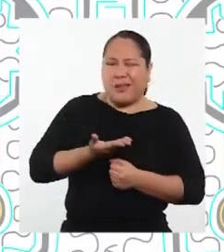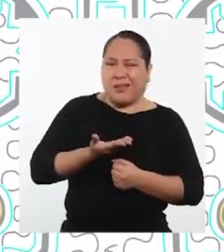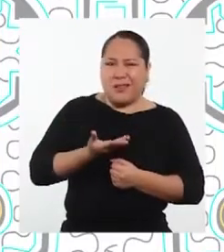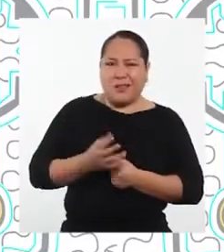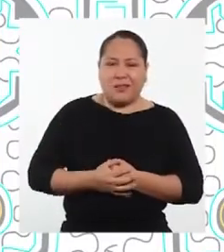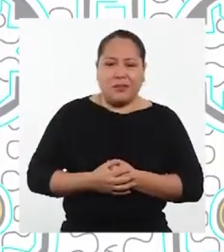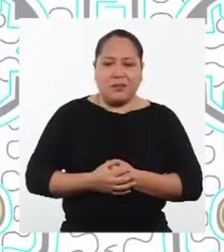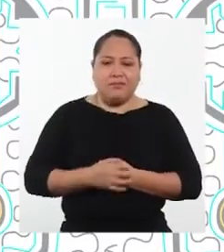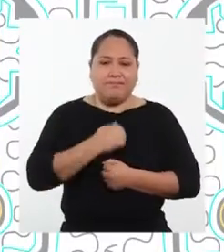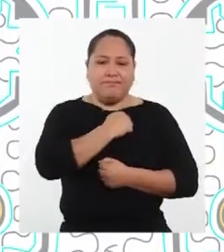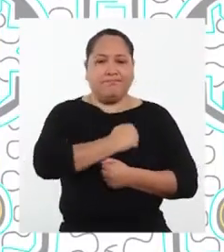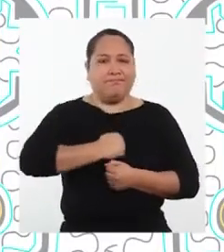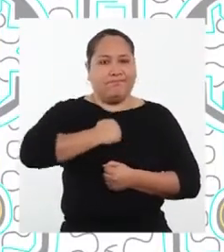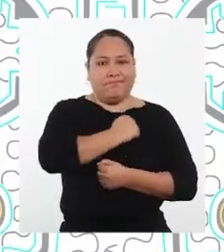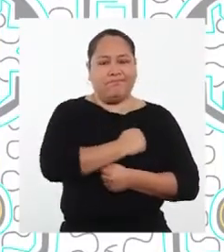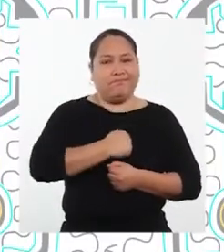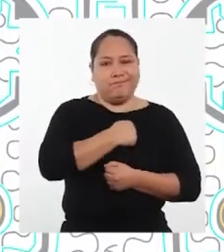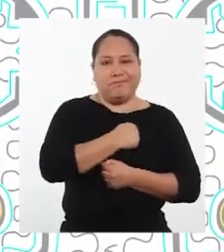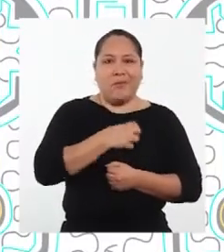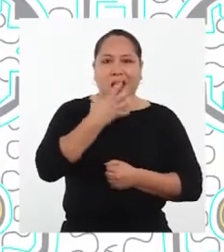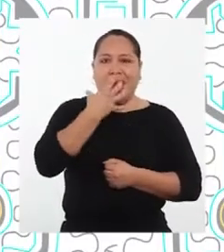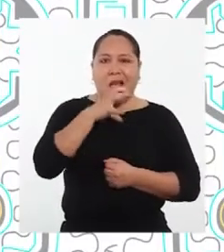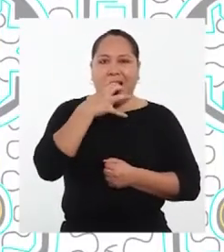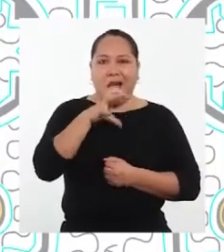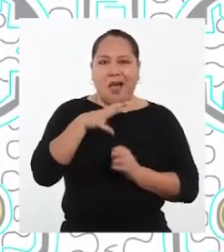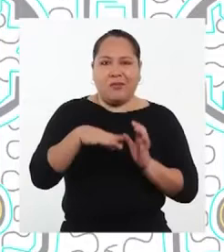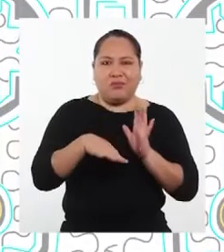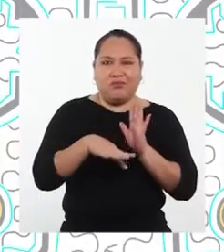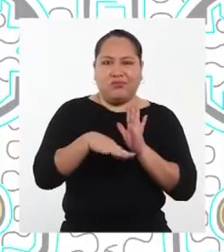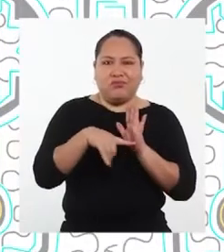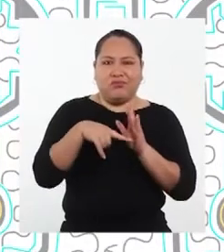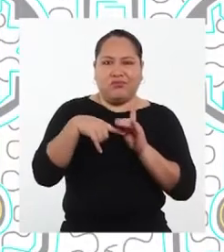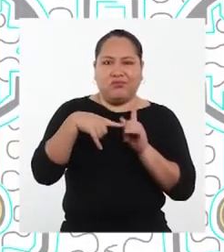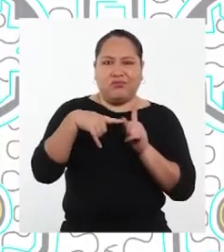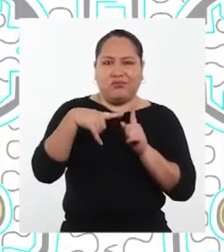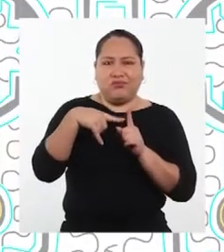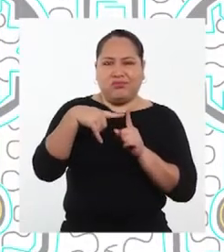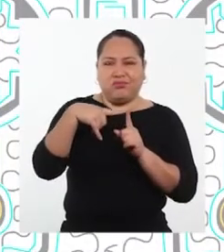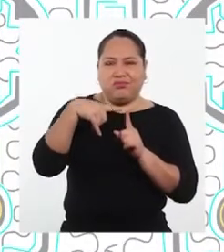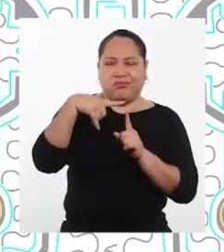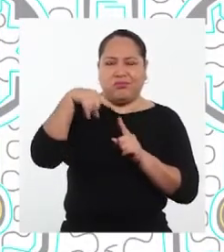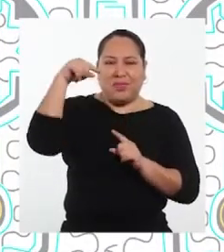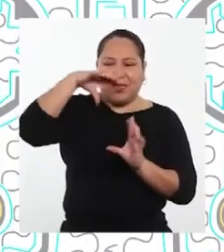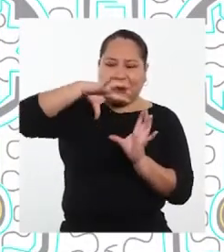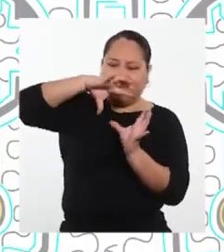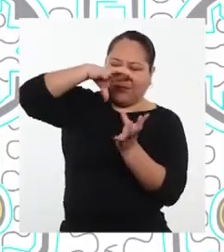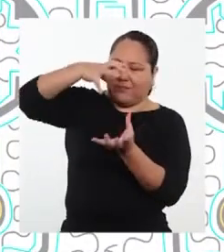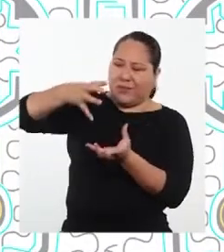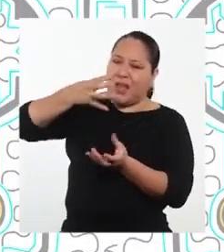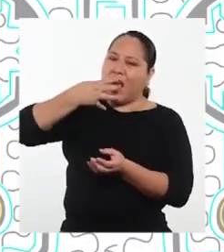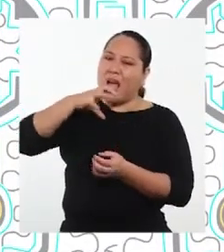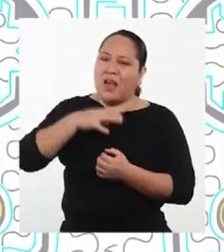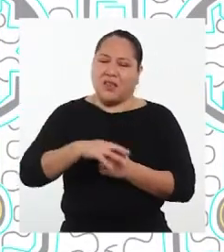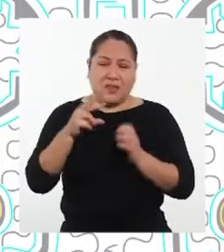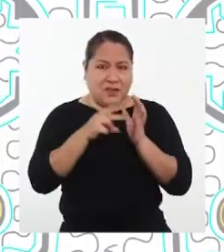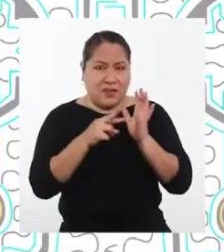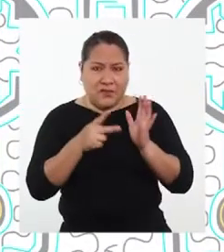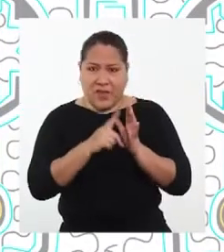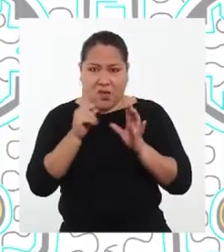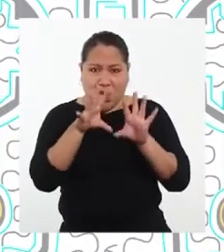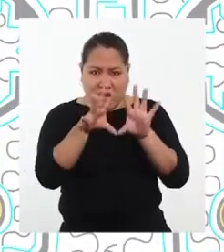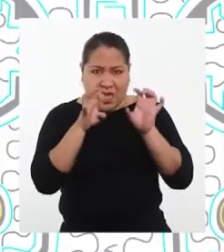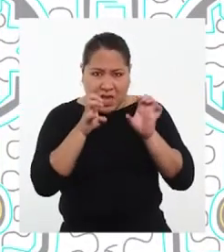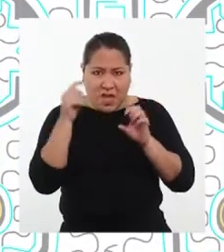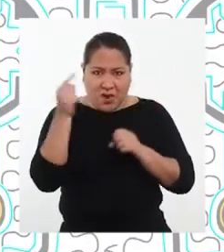eso? Lamentablemente por las altas temperaturas que originan el calentamiento global. ¿Y eso significa que ya no hay hielo en Pastor